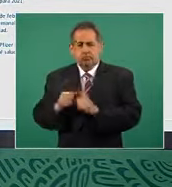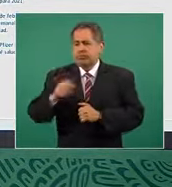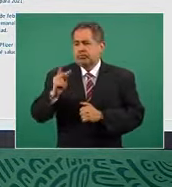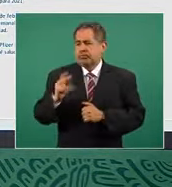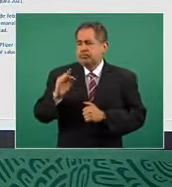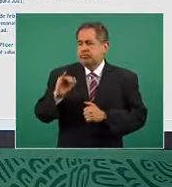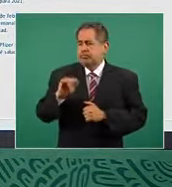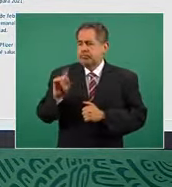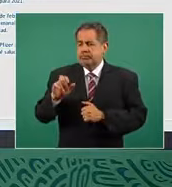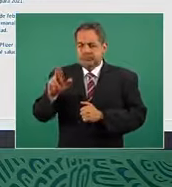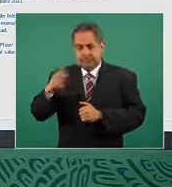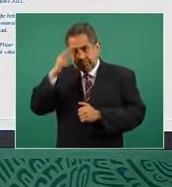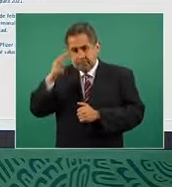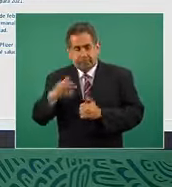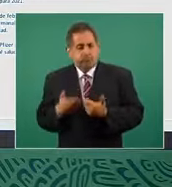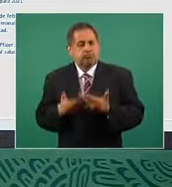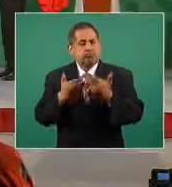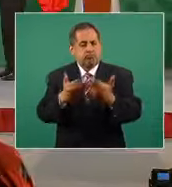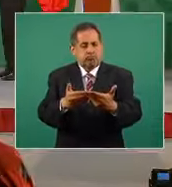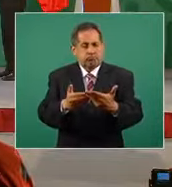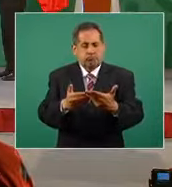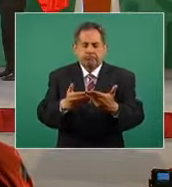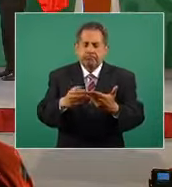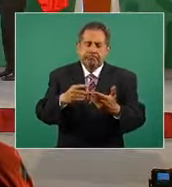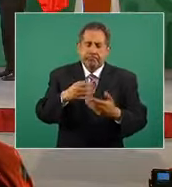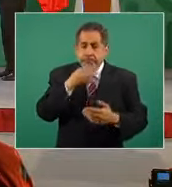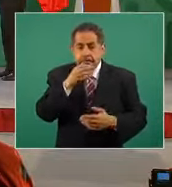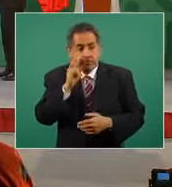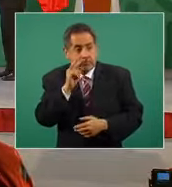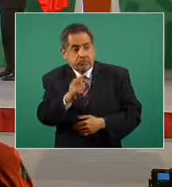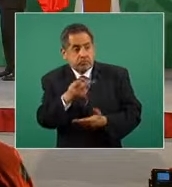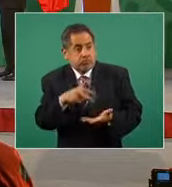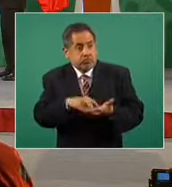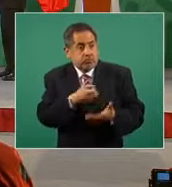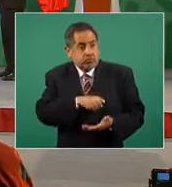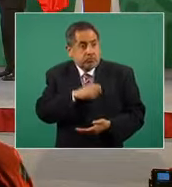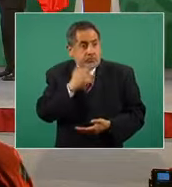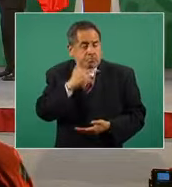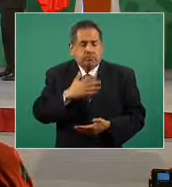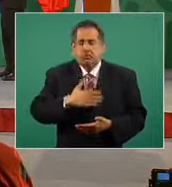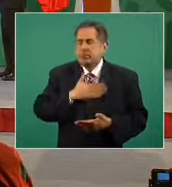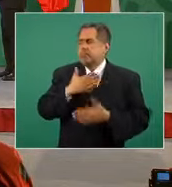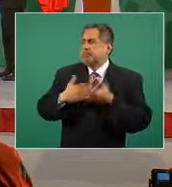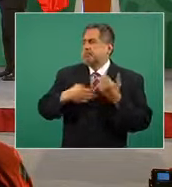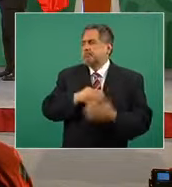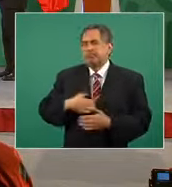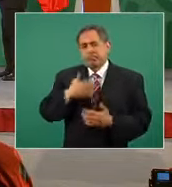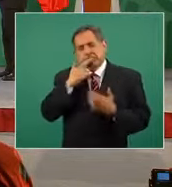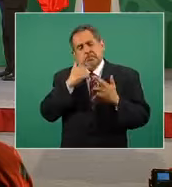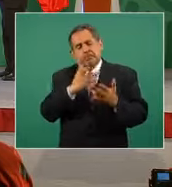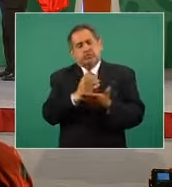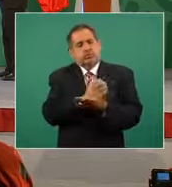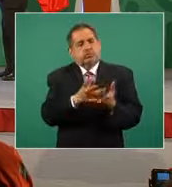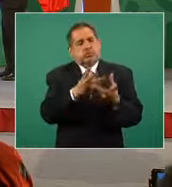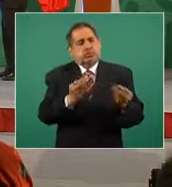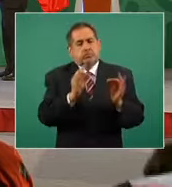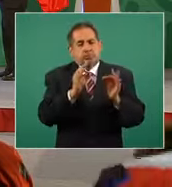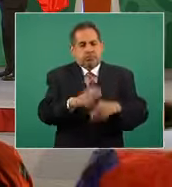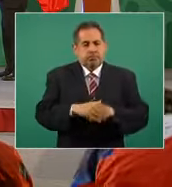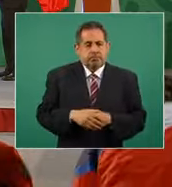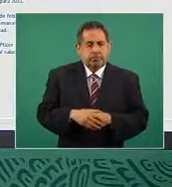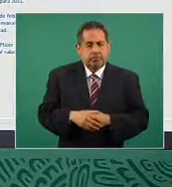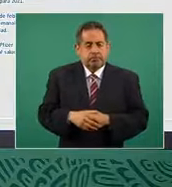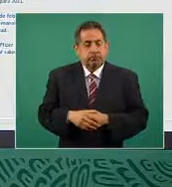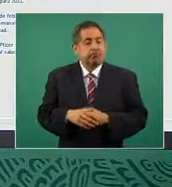México nuestra más profunda alegría al verlo recuperado de su convalecencia. En seguimiento a